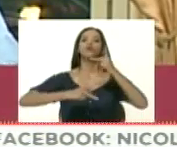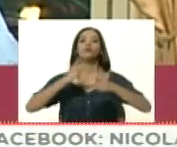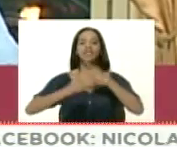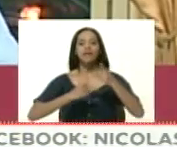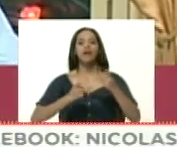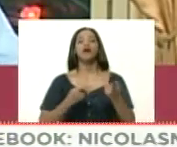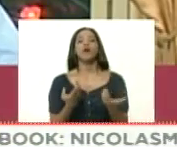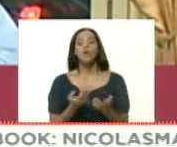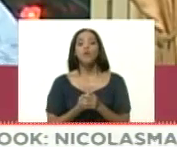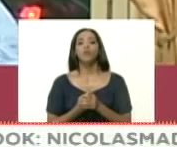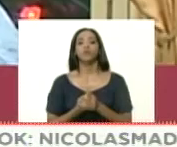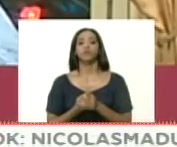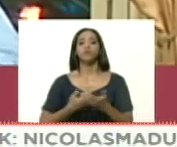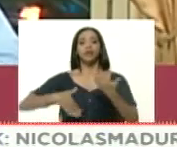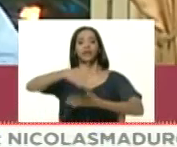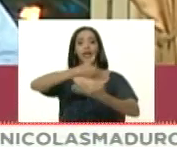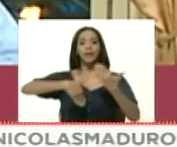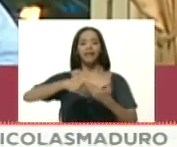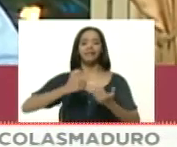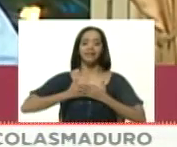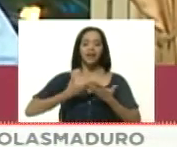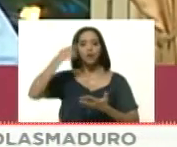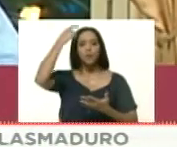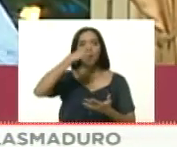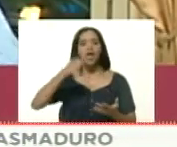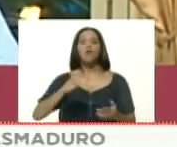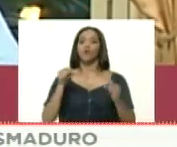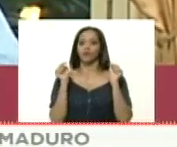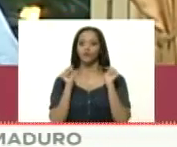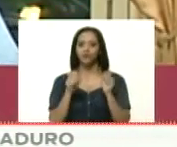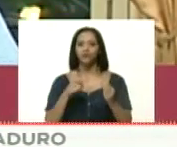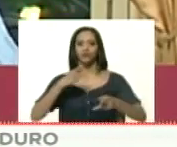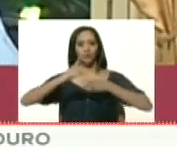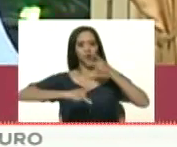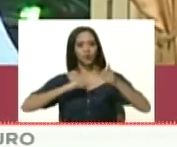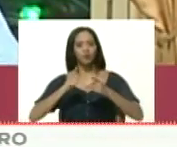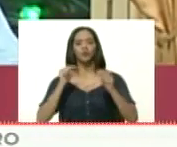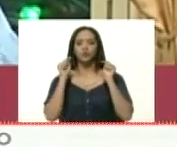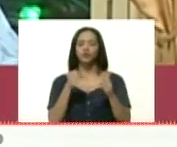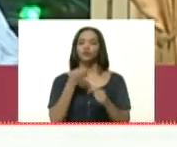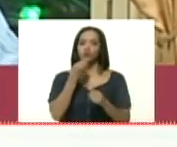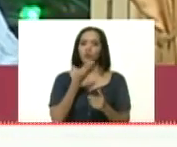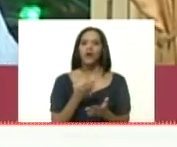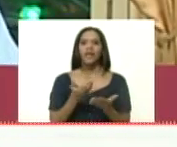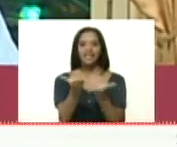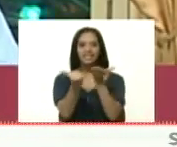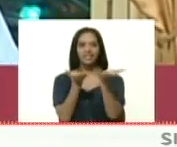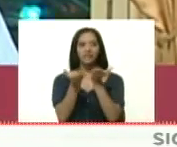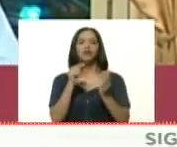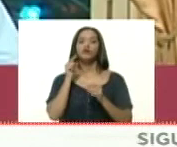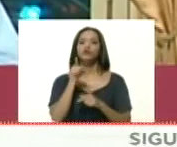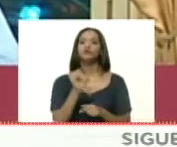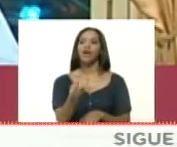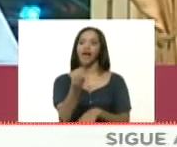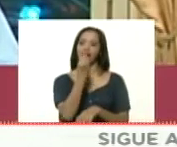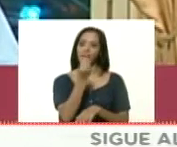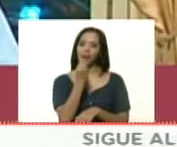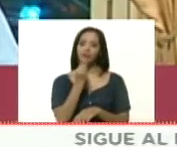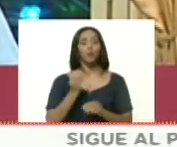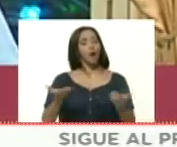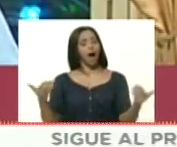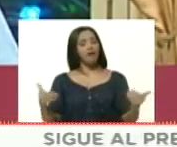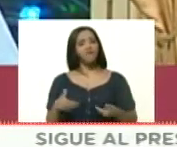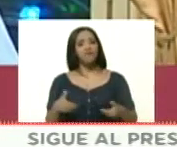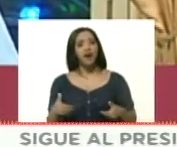dinámica de garantizarle al pueblo sus productos, sus bienes, servicios, sus alimentos, con un gran